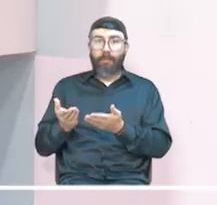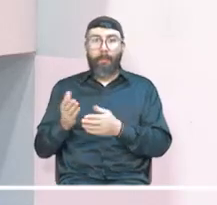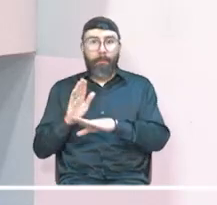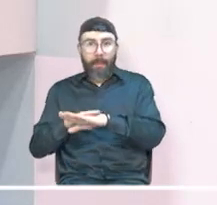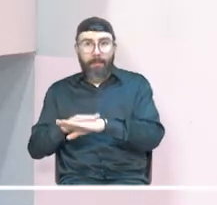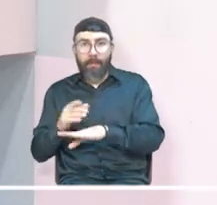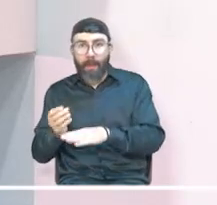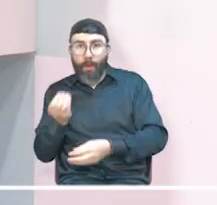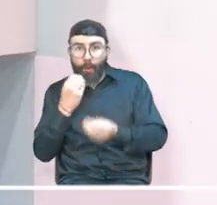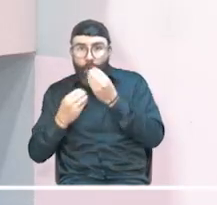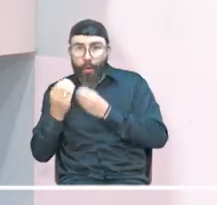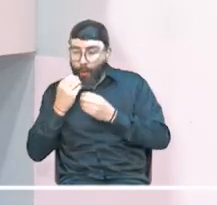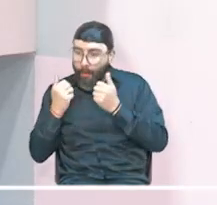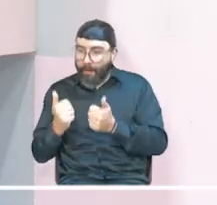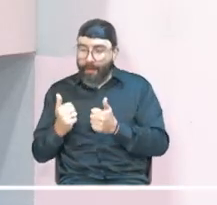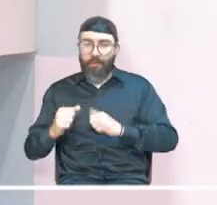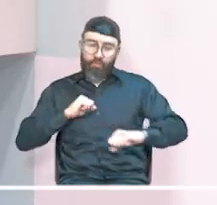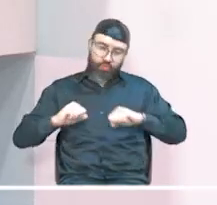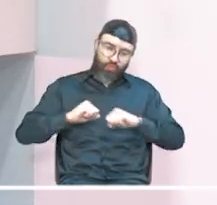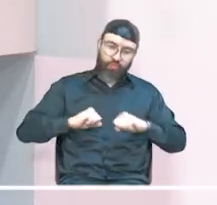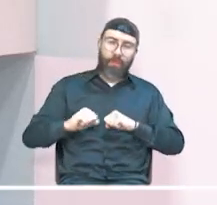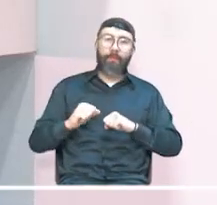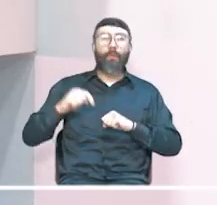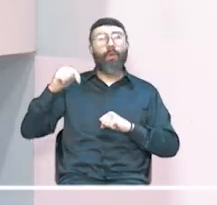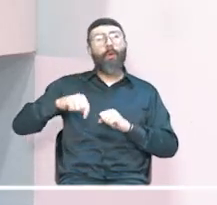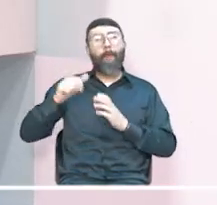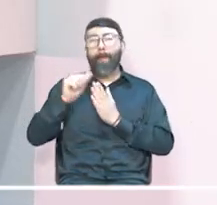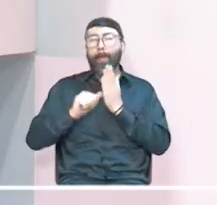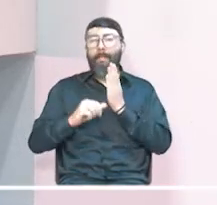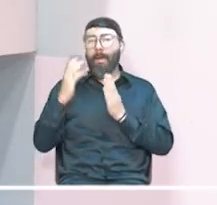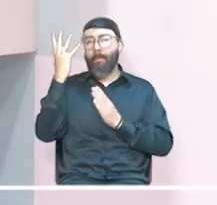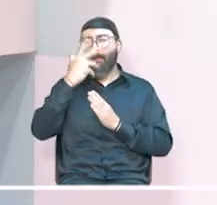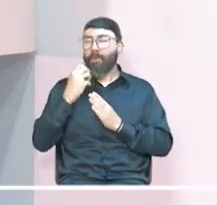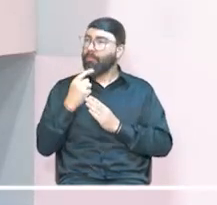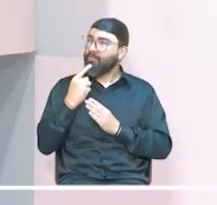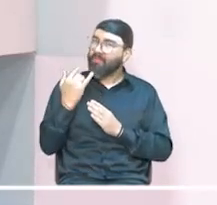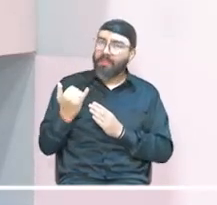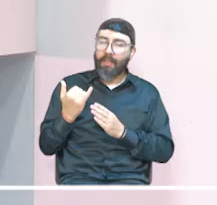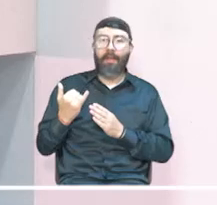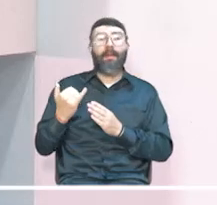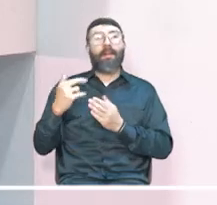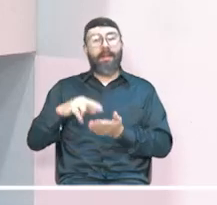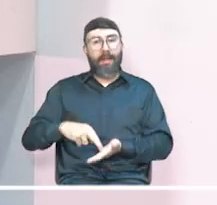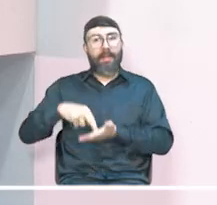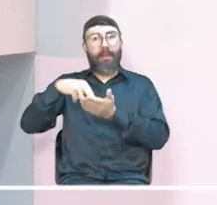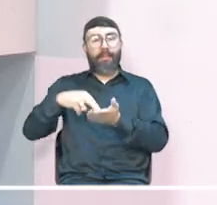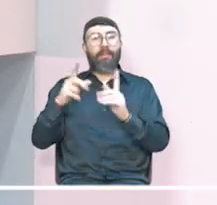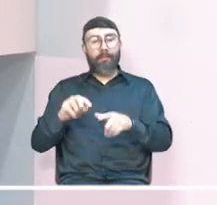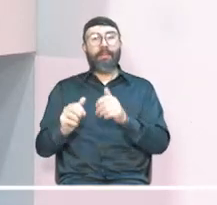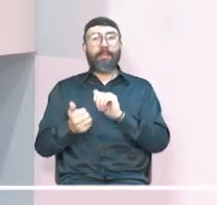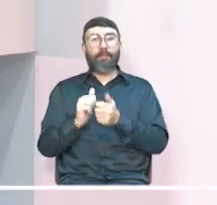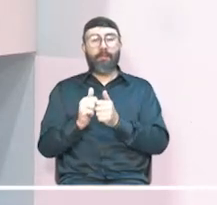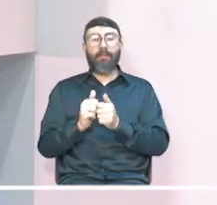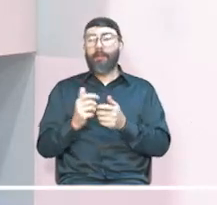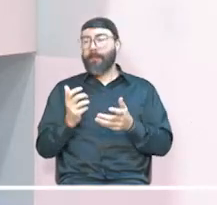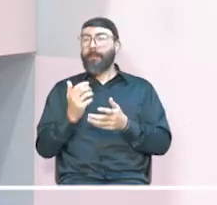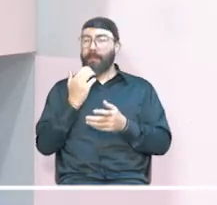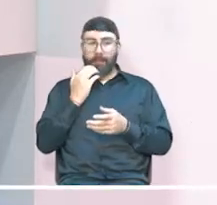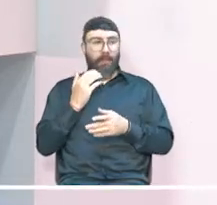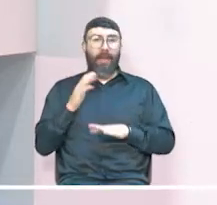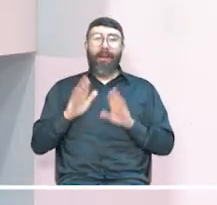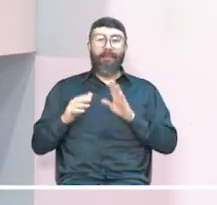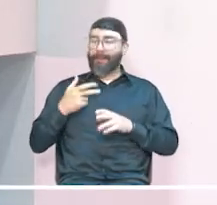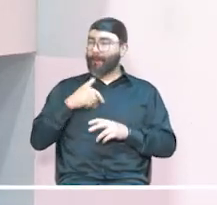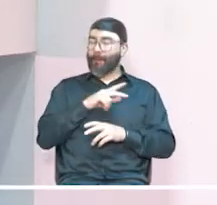Vamos a tener un programa muy lindo porque vamos a hablar de rehabilitación y deporte. Resulta que muchos de nosotros no nos hemos dado cuenta